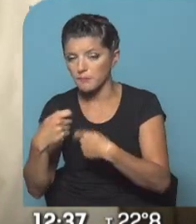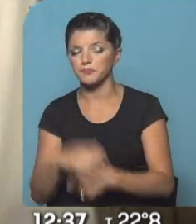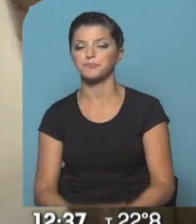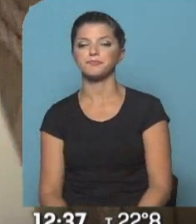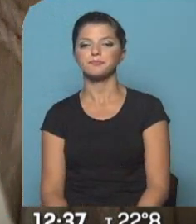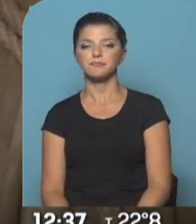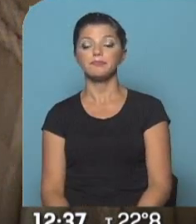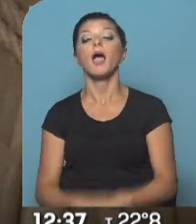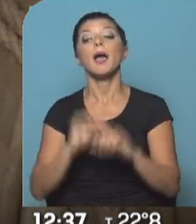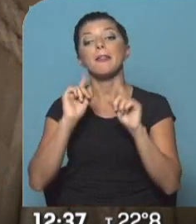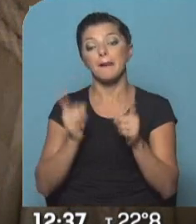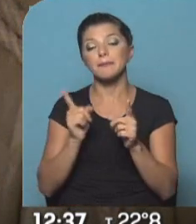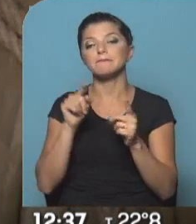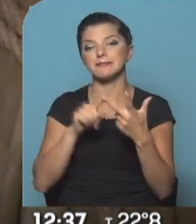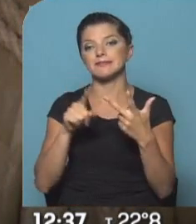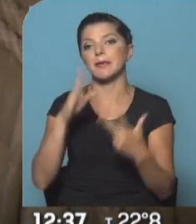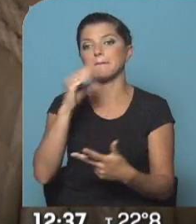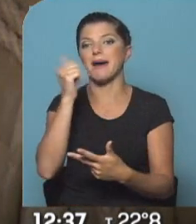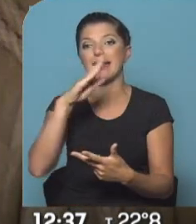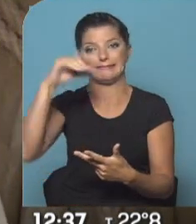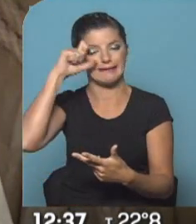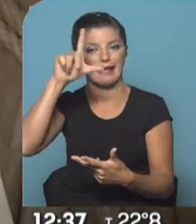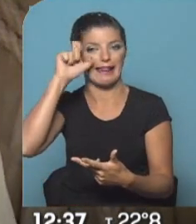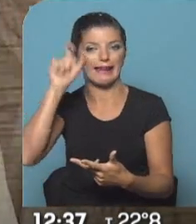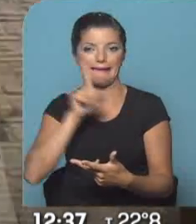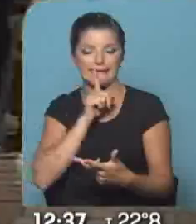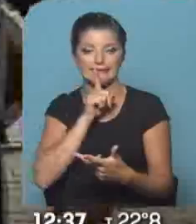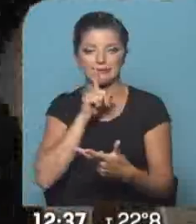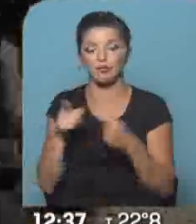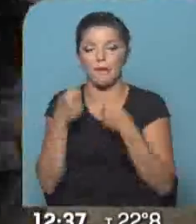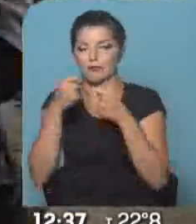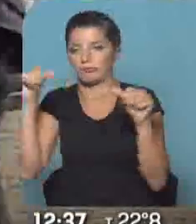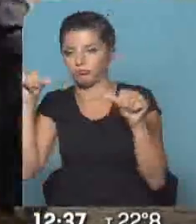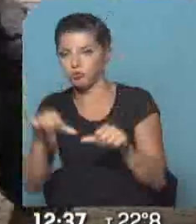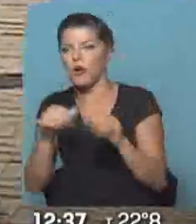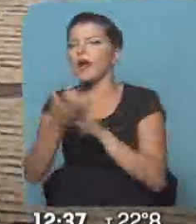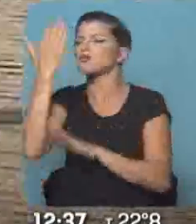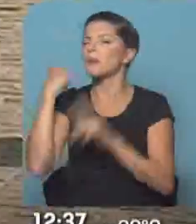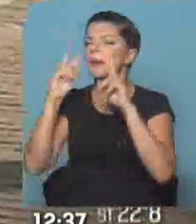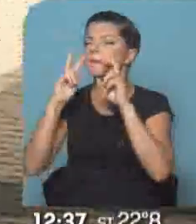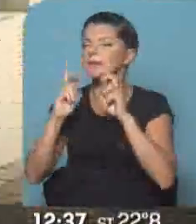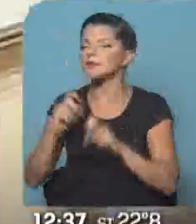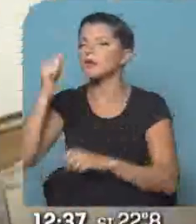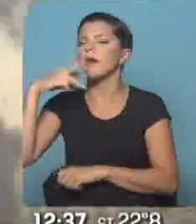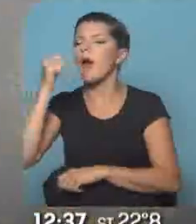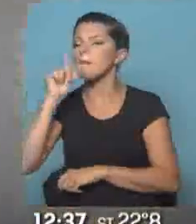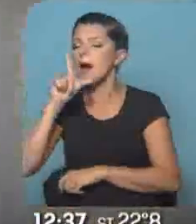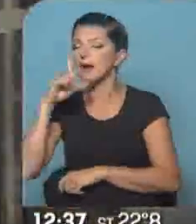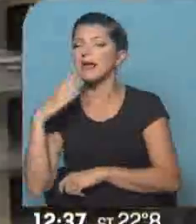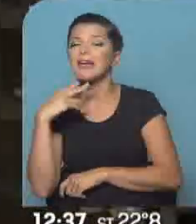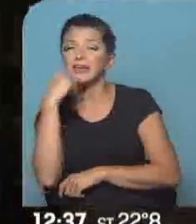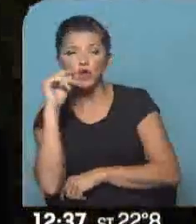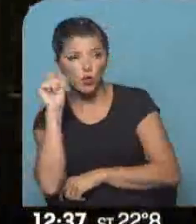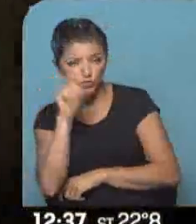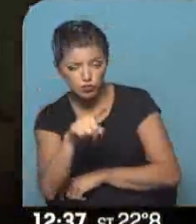al descenso de popularidad de la presidenta Michelle Bachelet, afectada por el denominado caso Cabal, en el cual estuvo involucrado su hijo